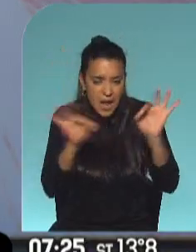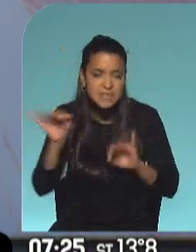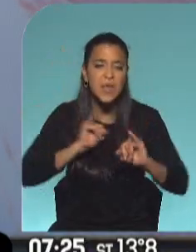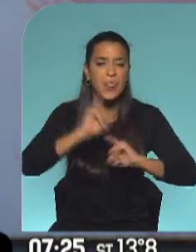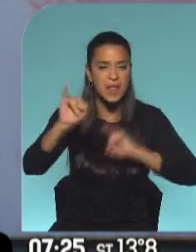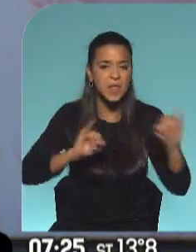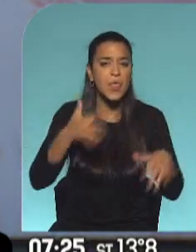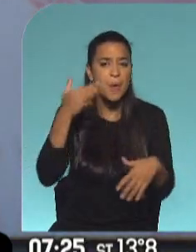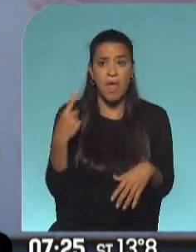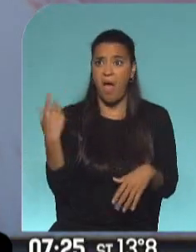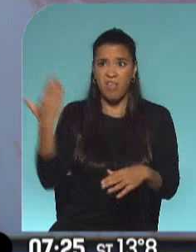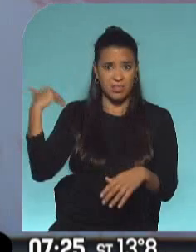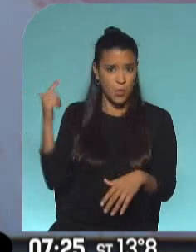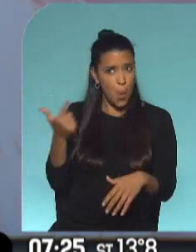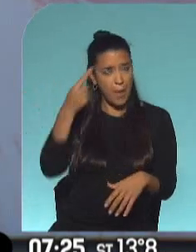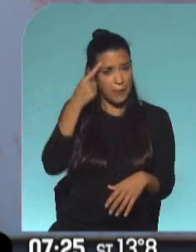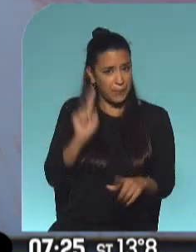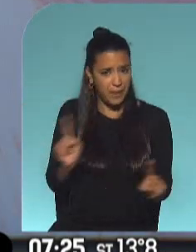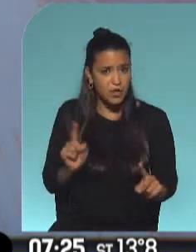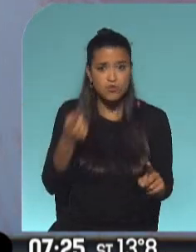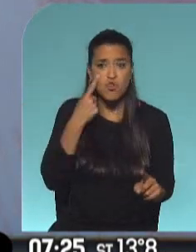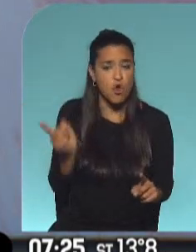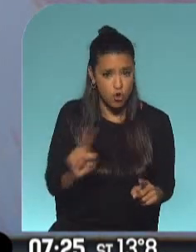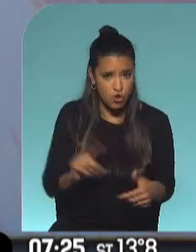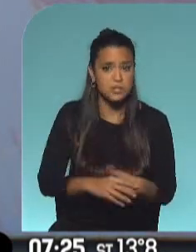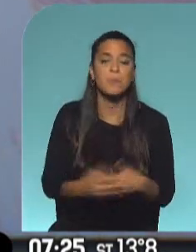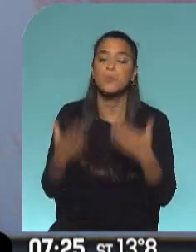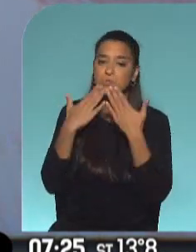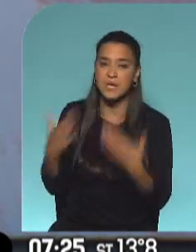datos que la verdad que no los teníamos en cuenta o no los conocíamos directamente. Muchísimas gracias. Sí.